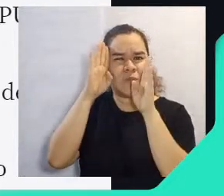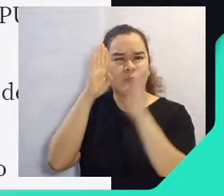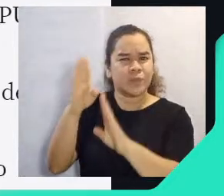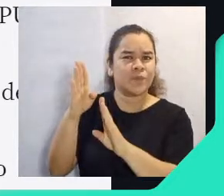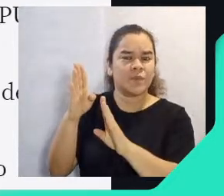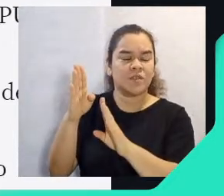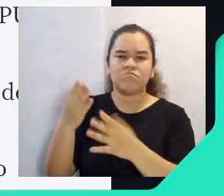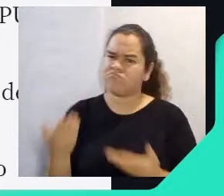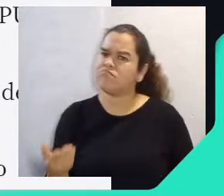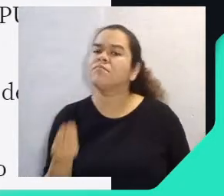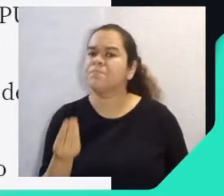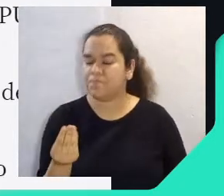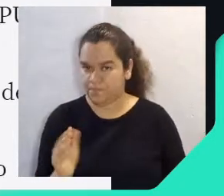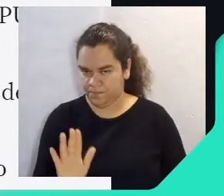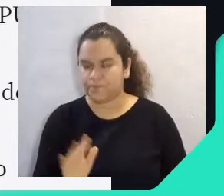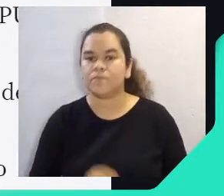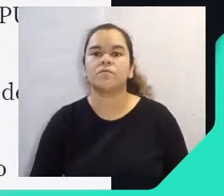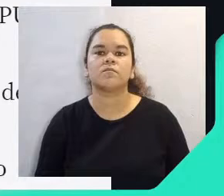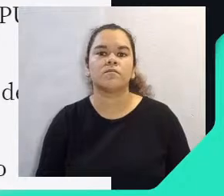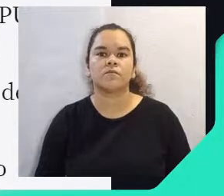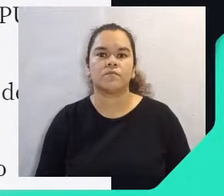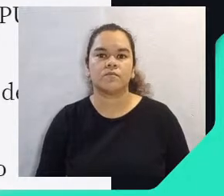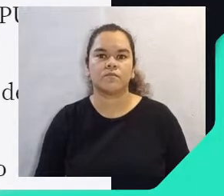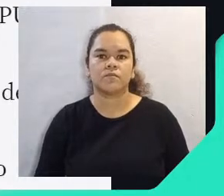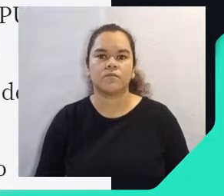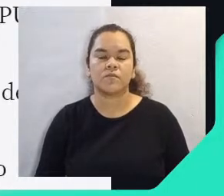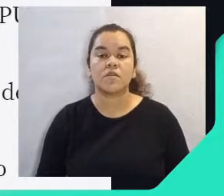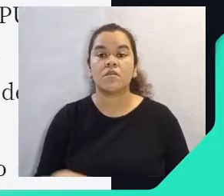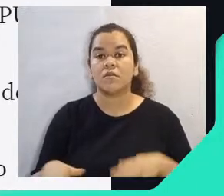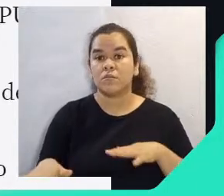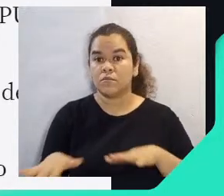Que vamos a salir